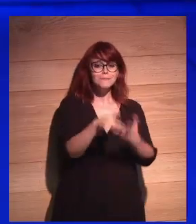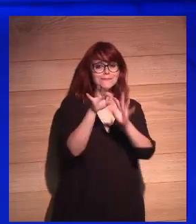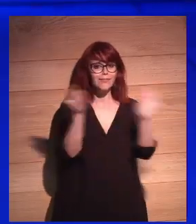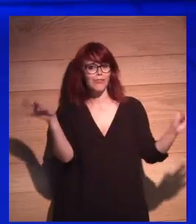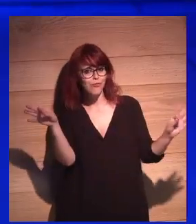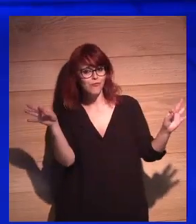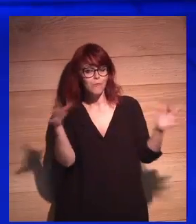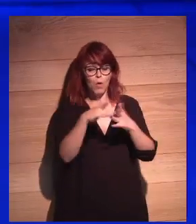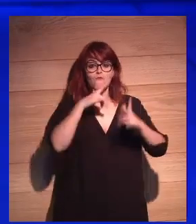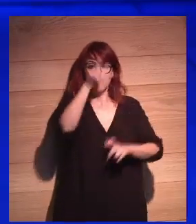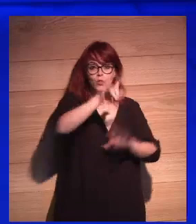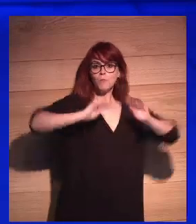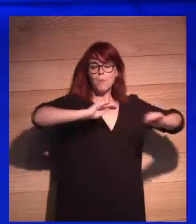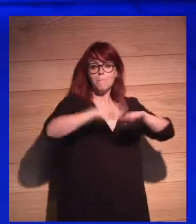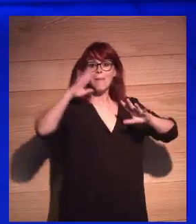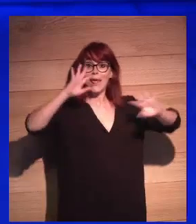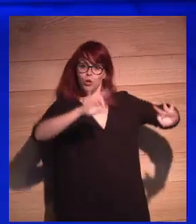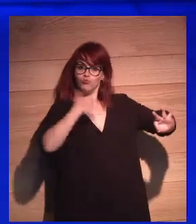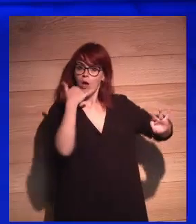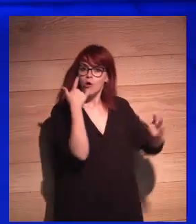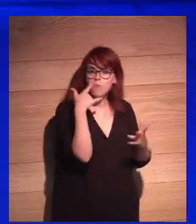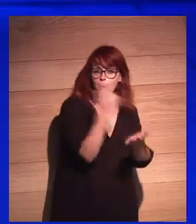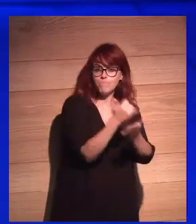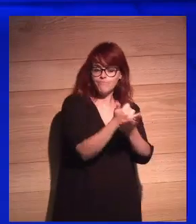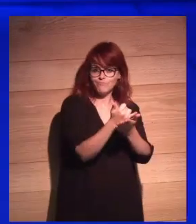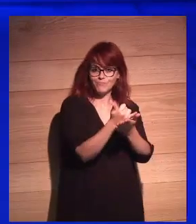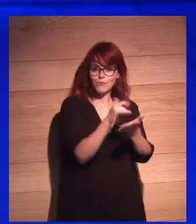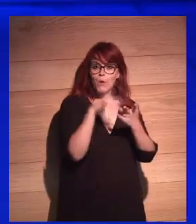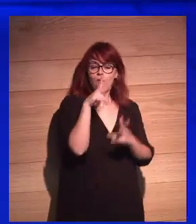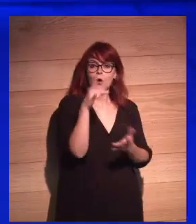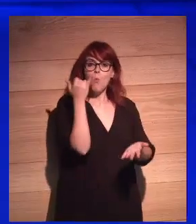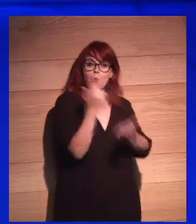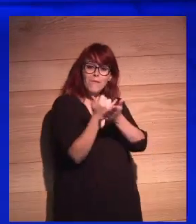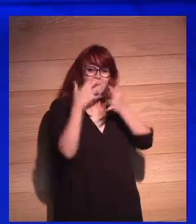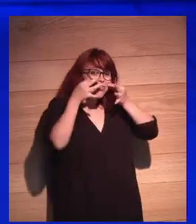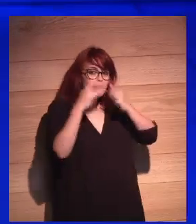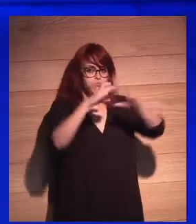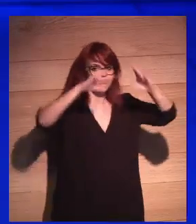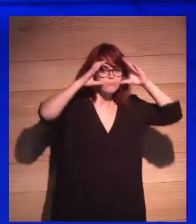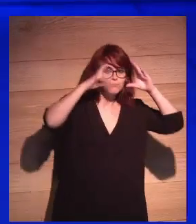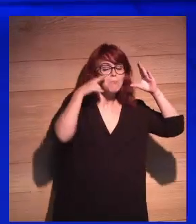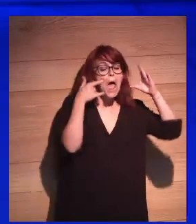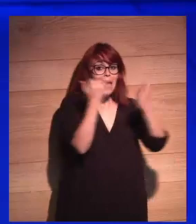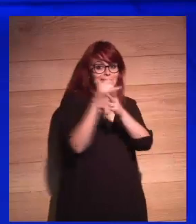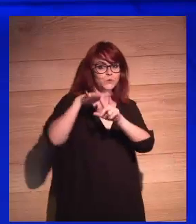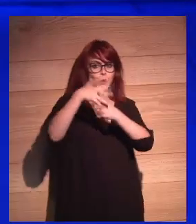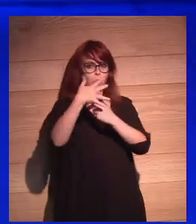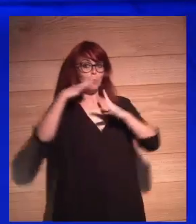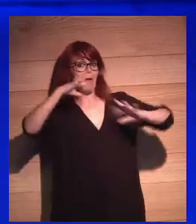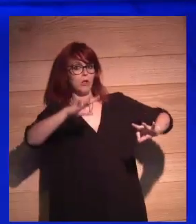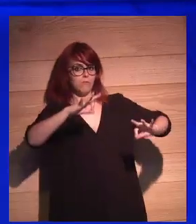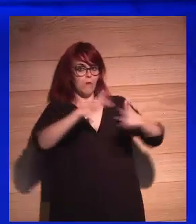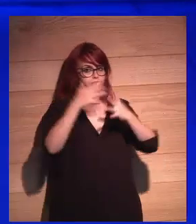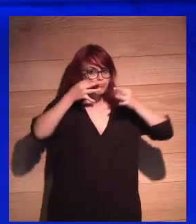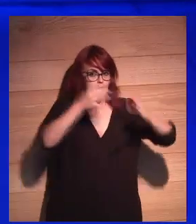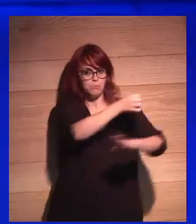sencillo formar a alguien a hacer algo peligroso incluso, mucho más sencillo usar una simulación en realidad virtual para formar a alguien en ese tipo de situaciones más que llevarlo